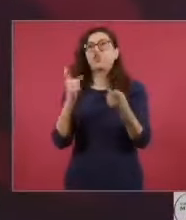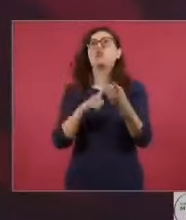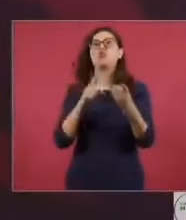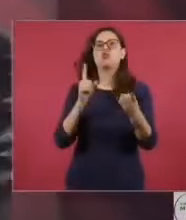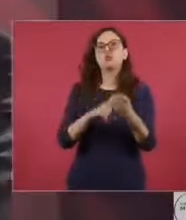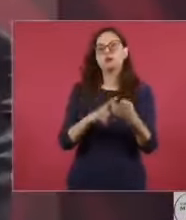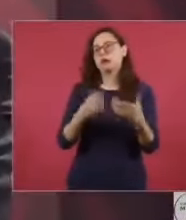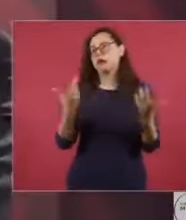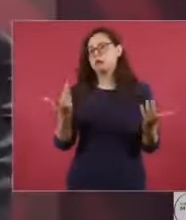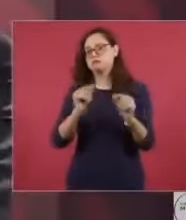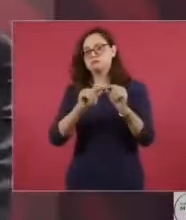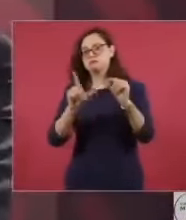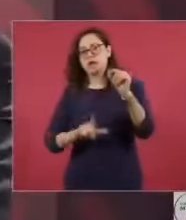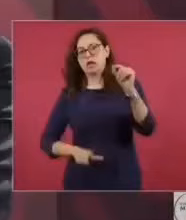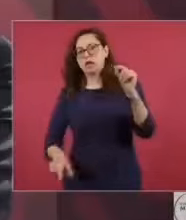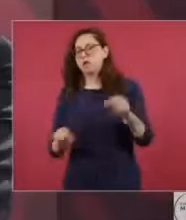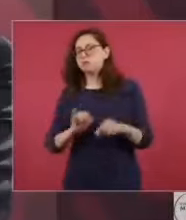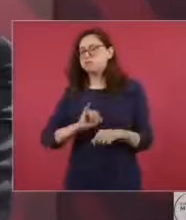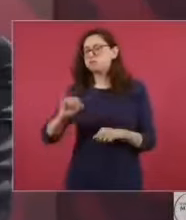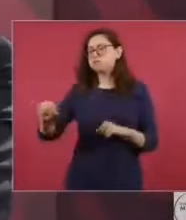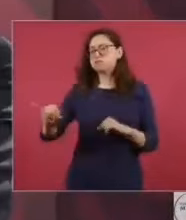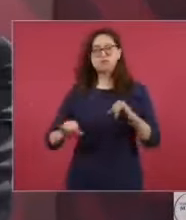país.